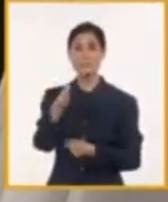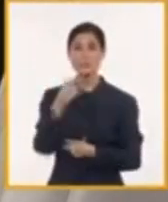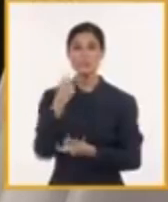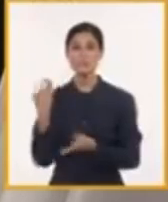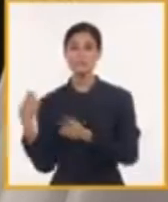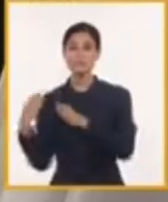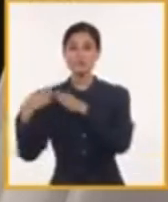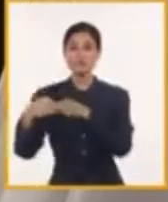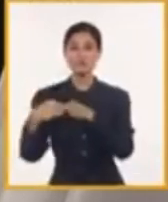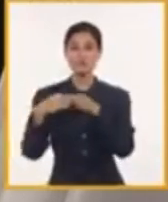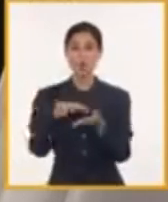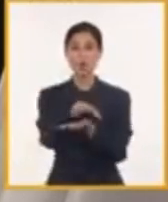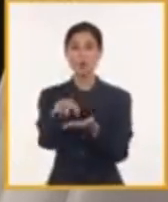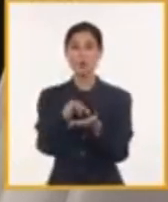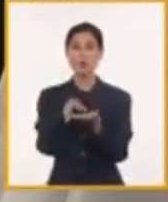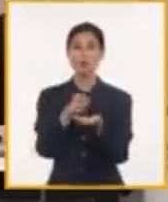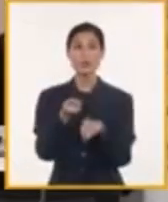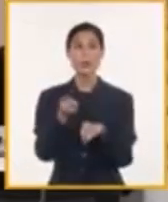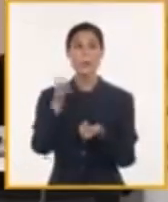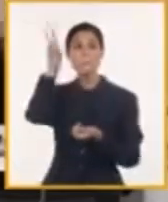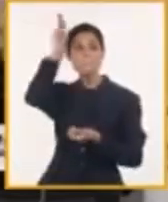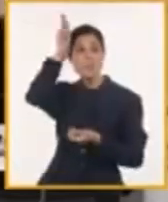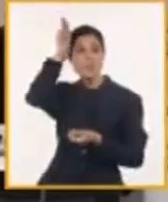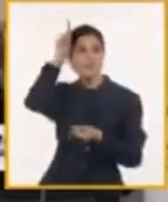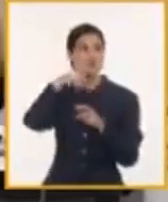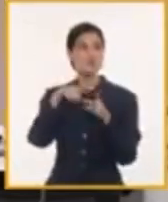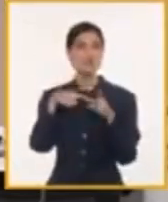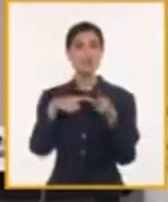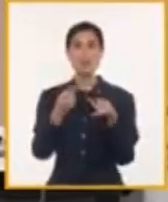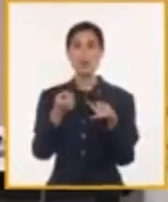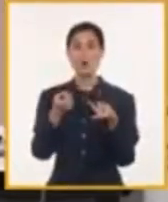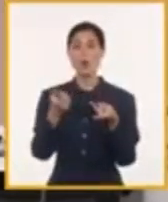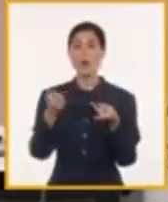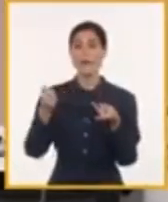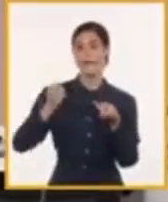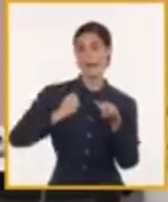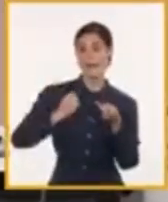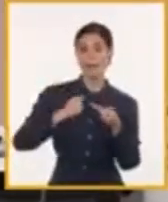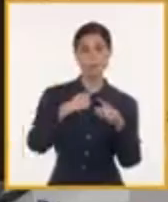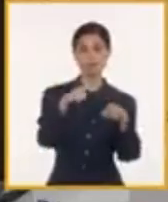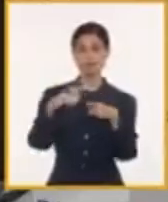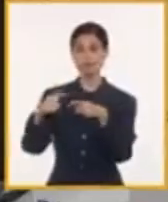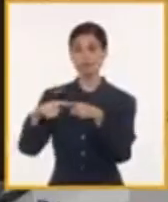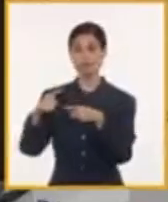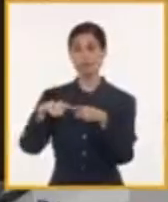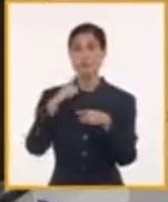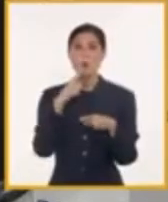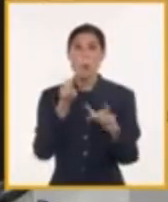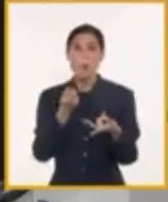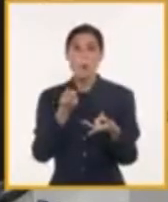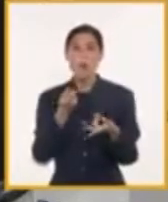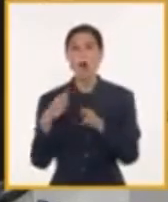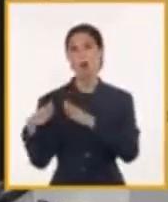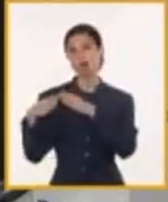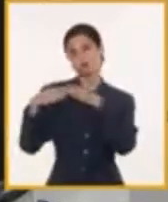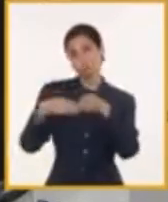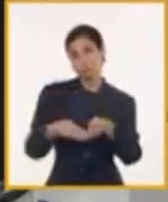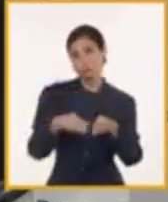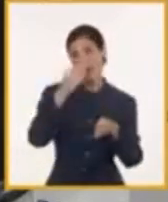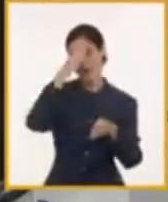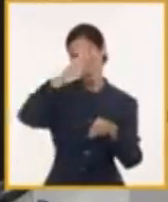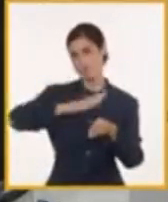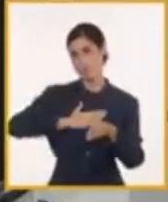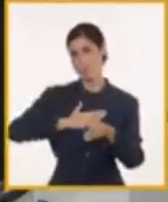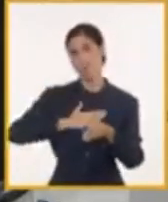frente a la costa canadiense, frente a la costa de Namibia. No era de nuestra propia plataforma. Ya esos temas en varias mesas se